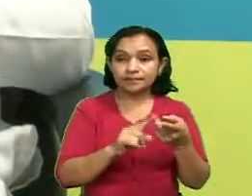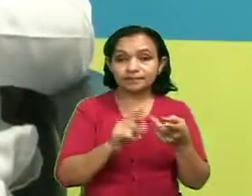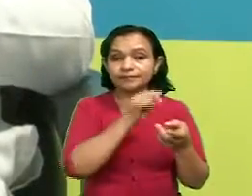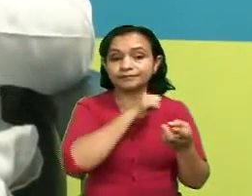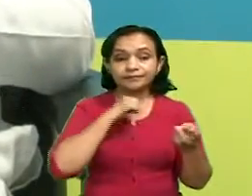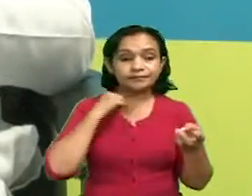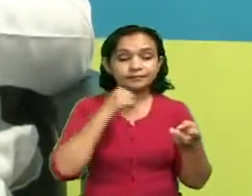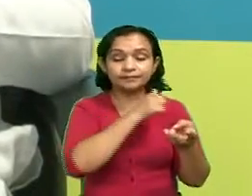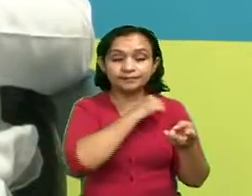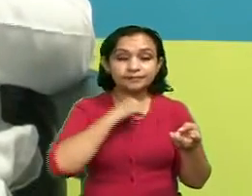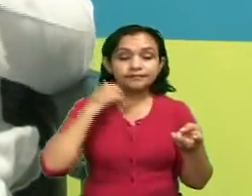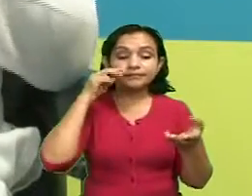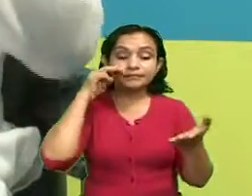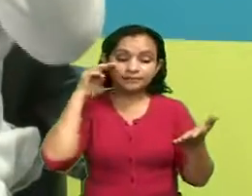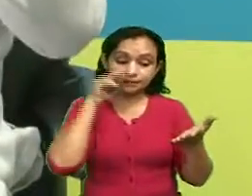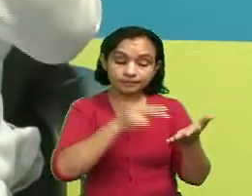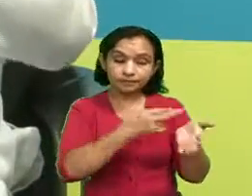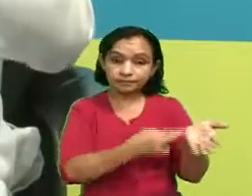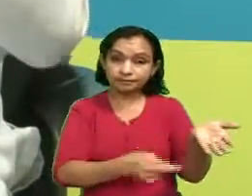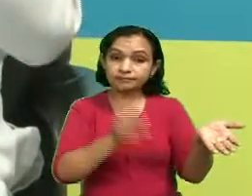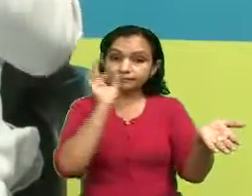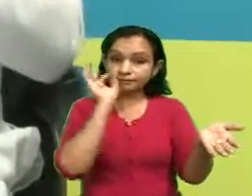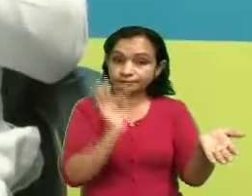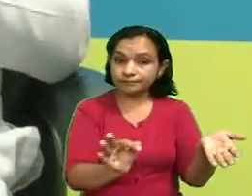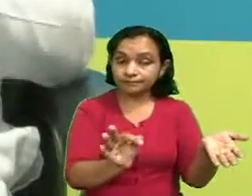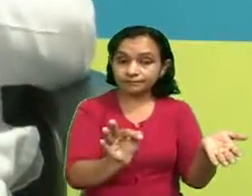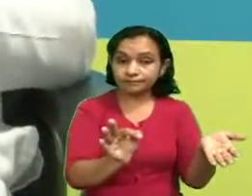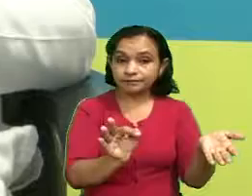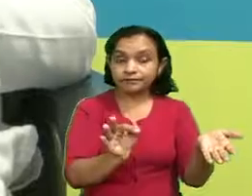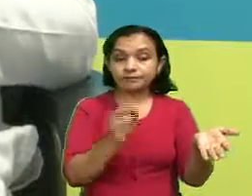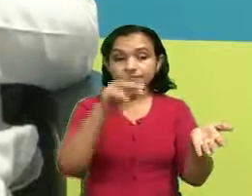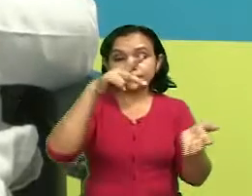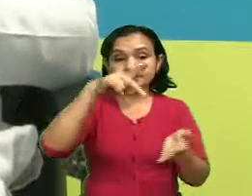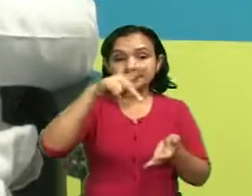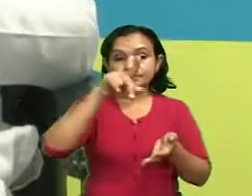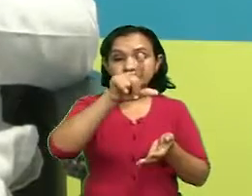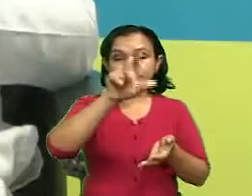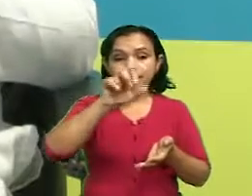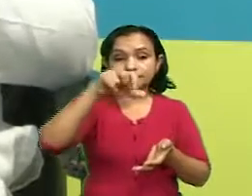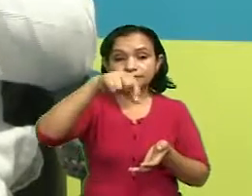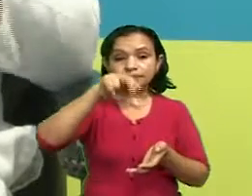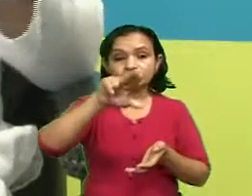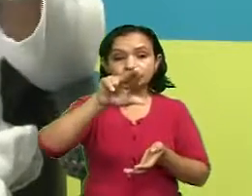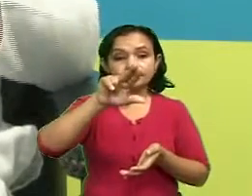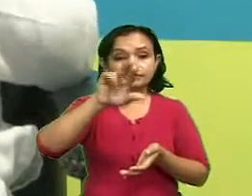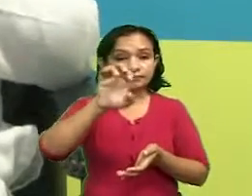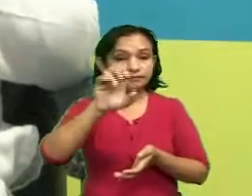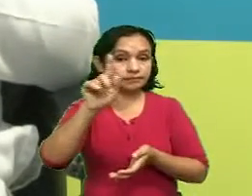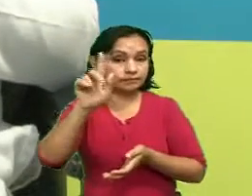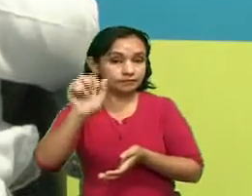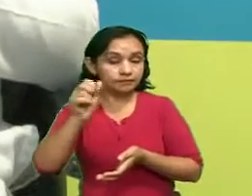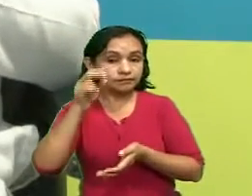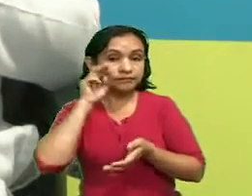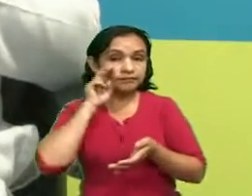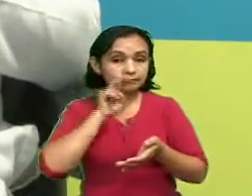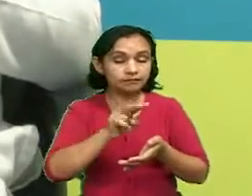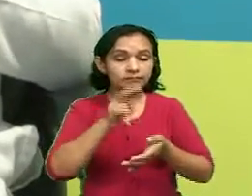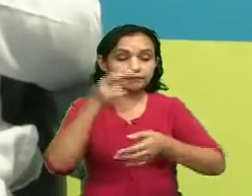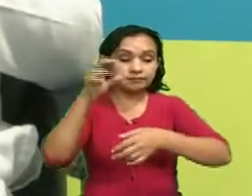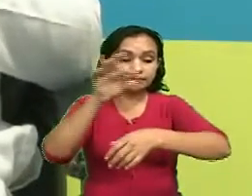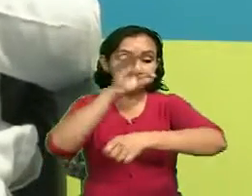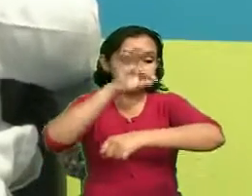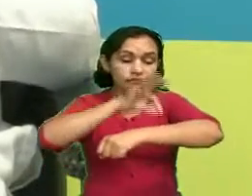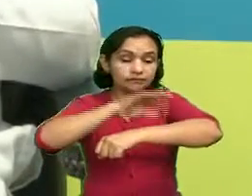los exámenes correspondientes al paciente, y si según los exámenes, principalmente las plaquetas o el hematocrito, que es lo que se valora en el cuadro clínico del